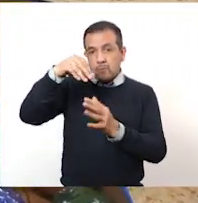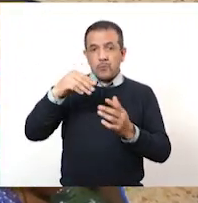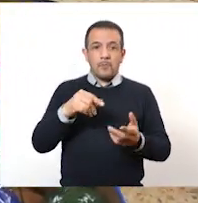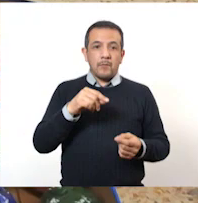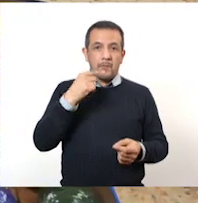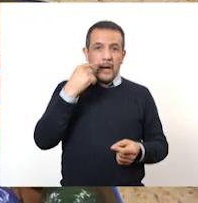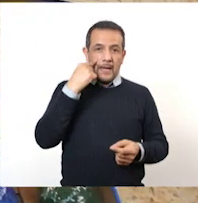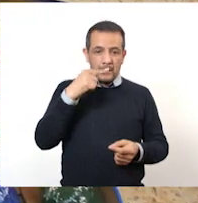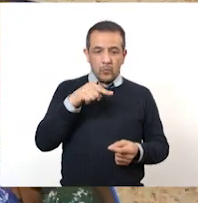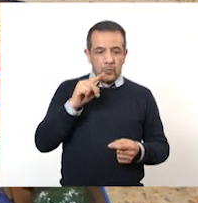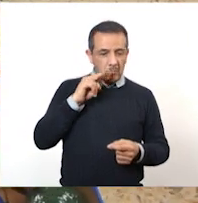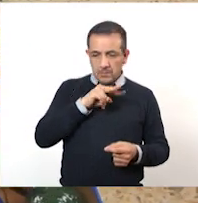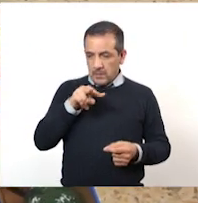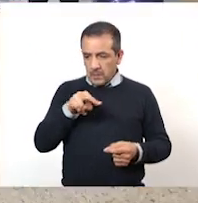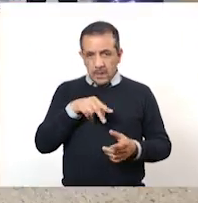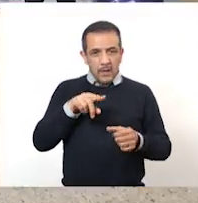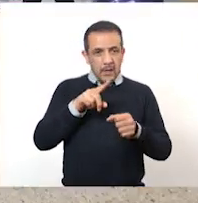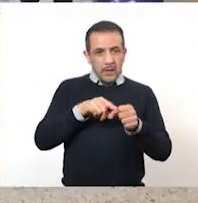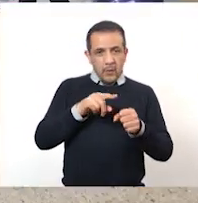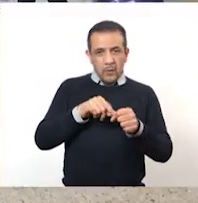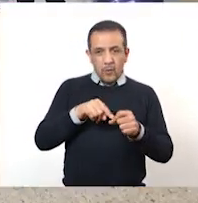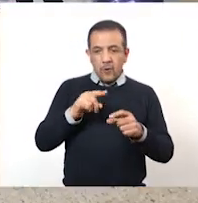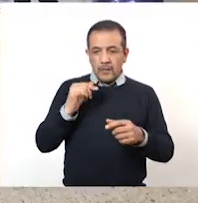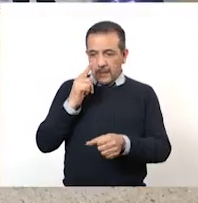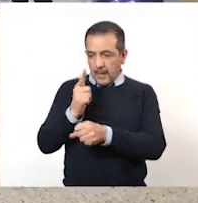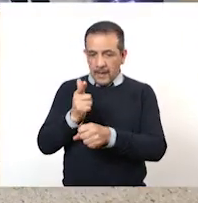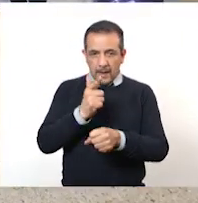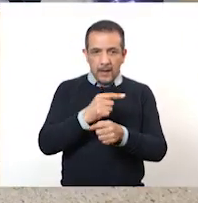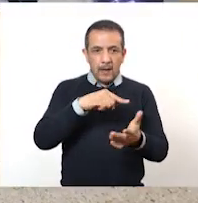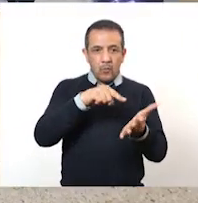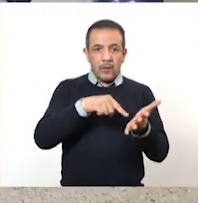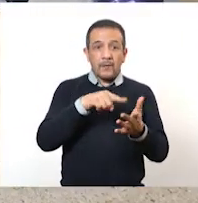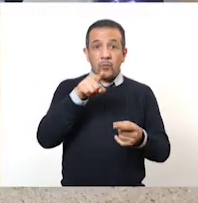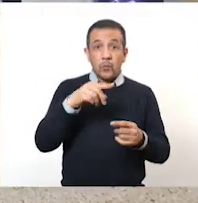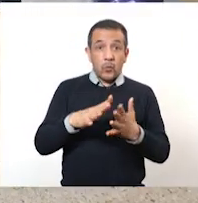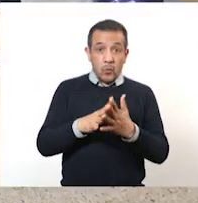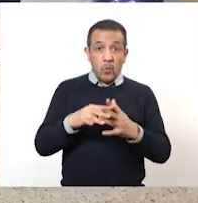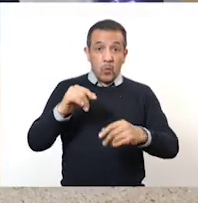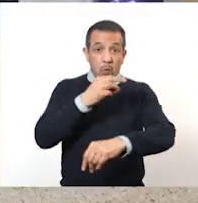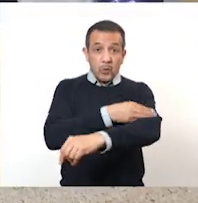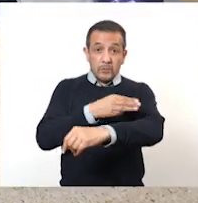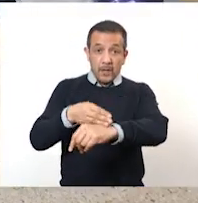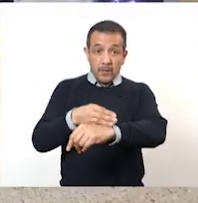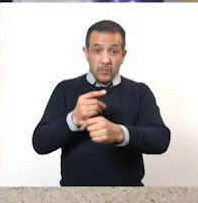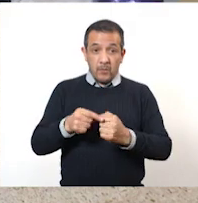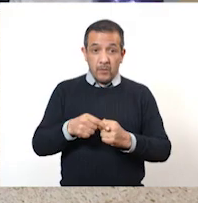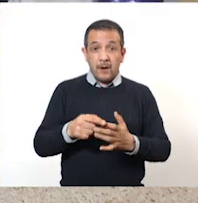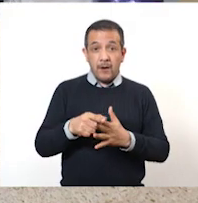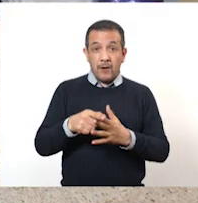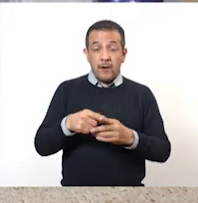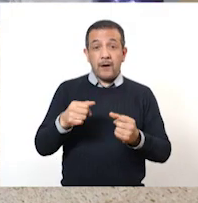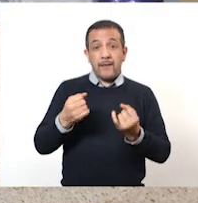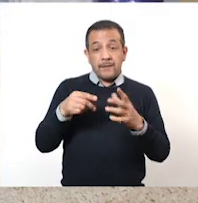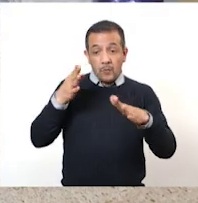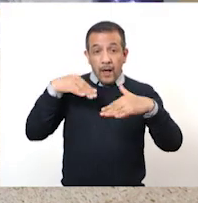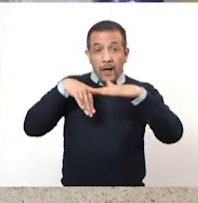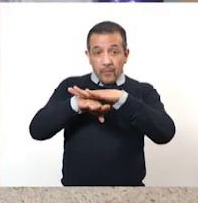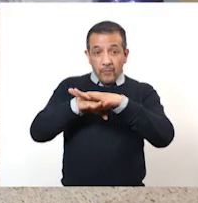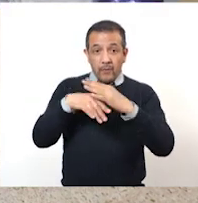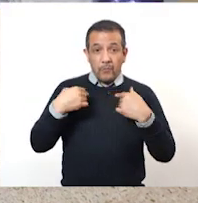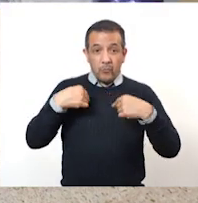a identificar un lugar. Coloca los palitos dentro de la playera y sujétalos por los